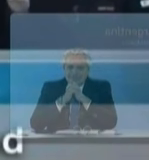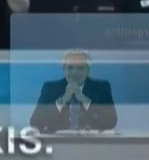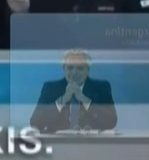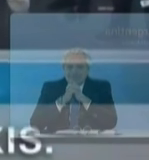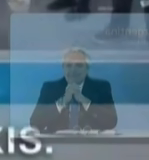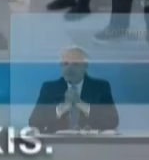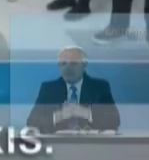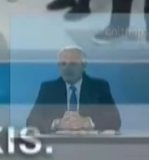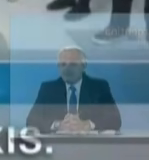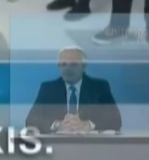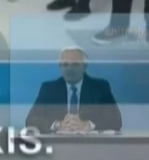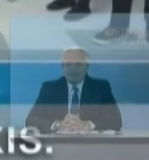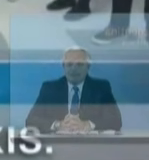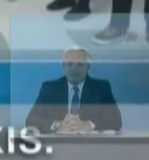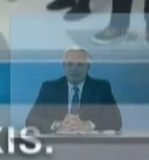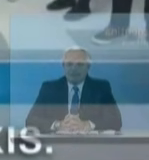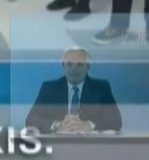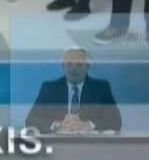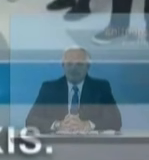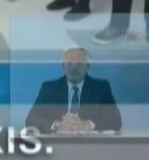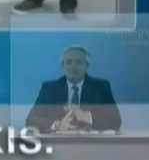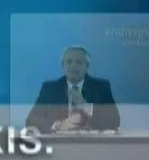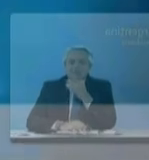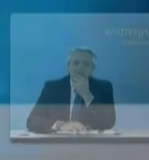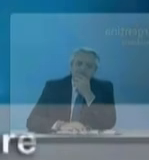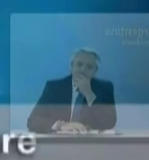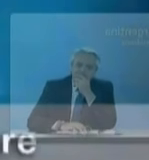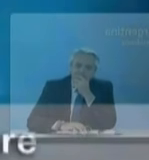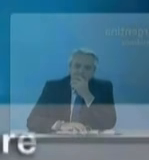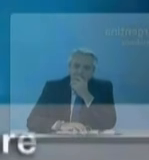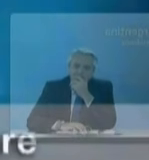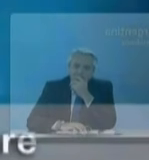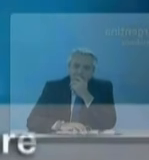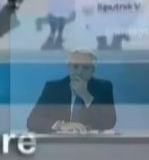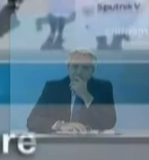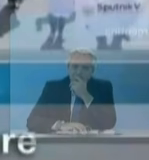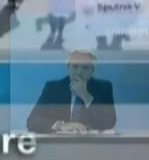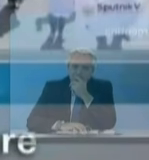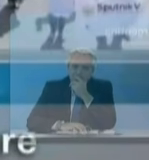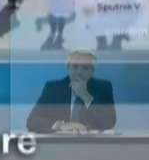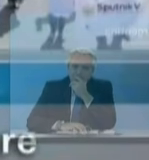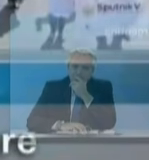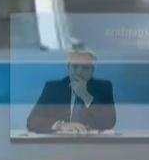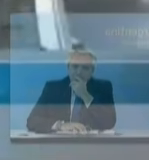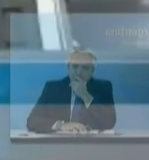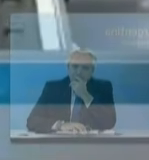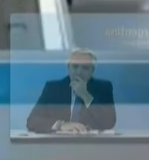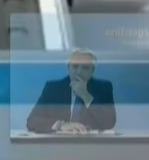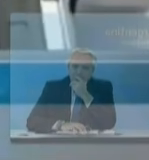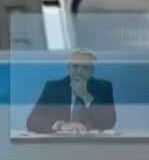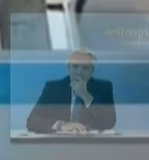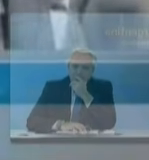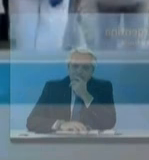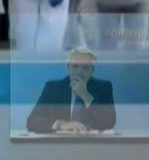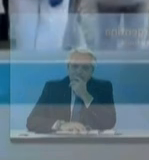vacuna el graf y su eps y los socios en américa latina son la